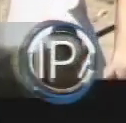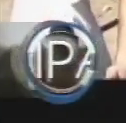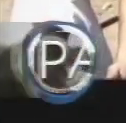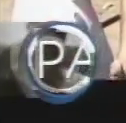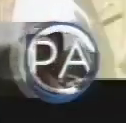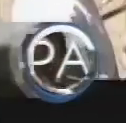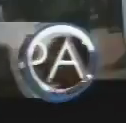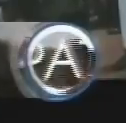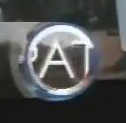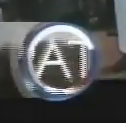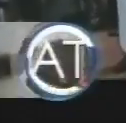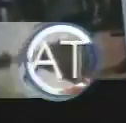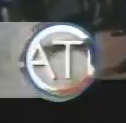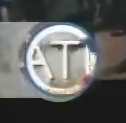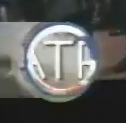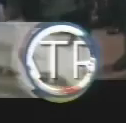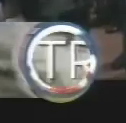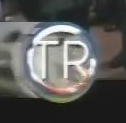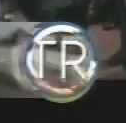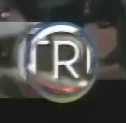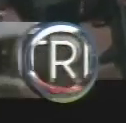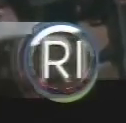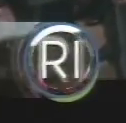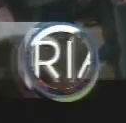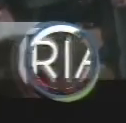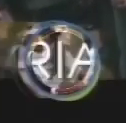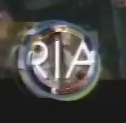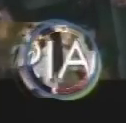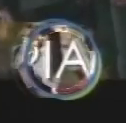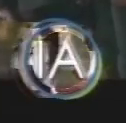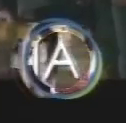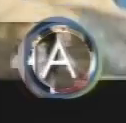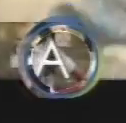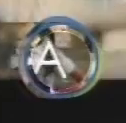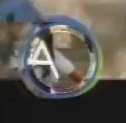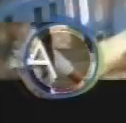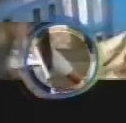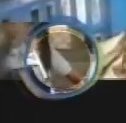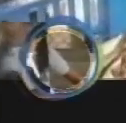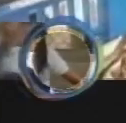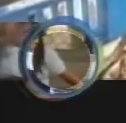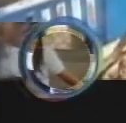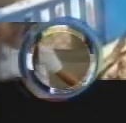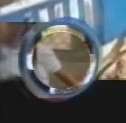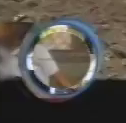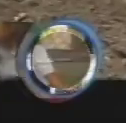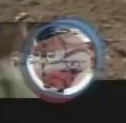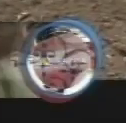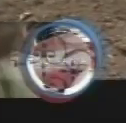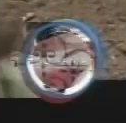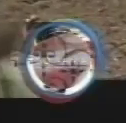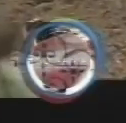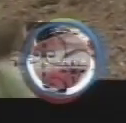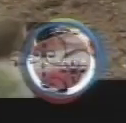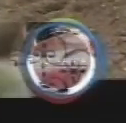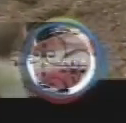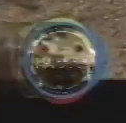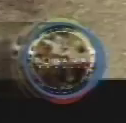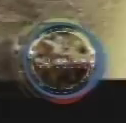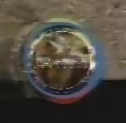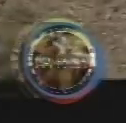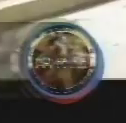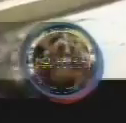con todo. Vamos con toda la fuerza de un sueño que ha despertado. Vamos con todo el